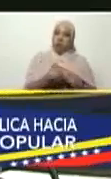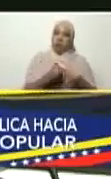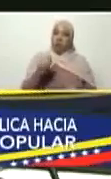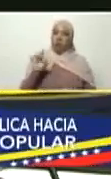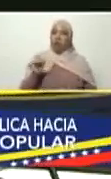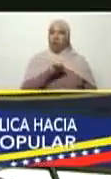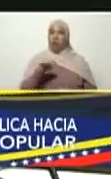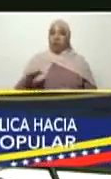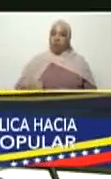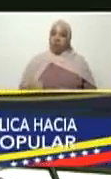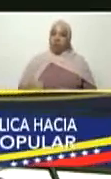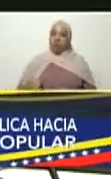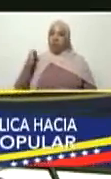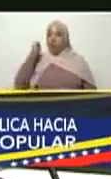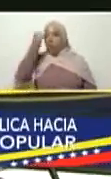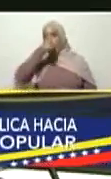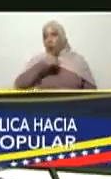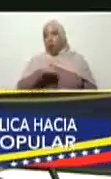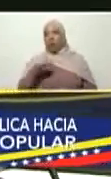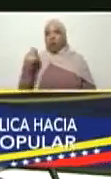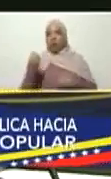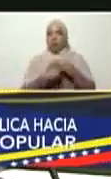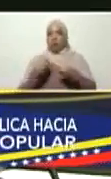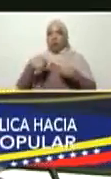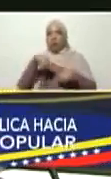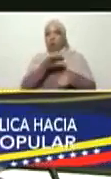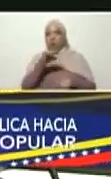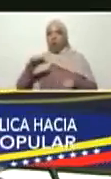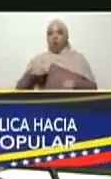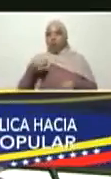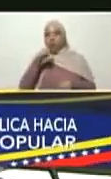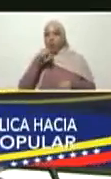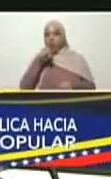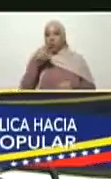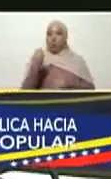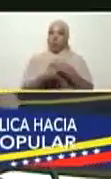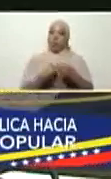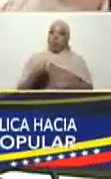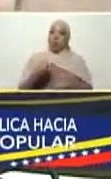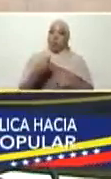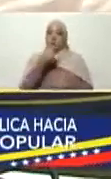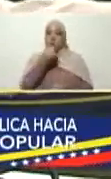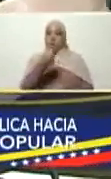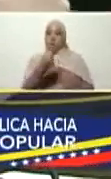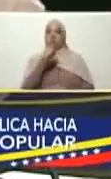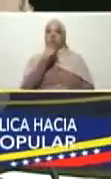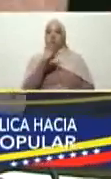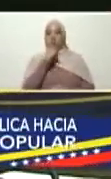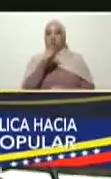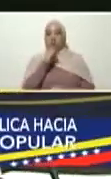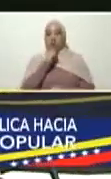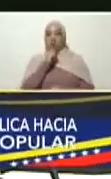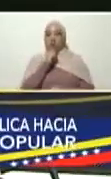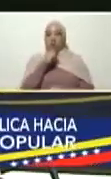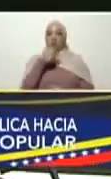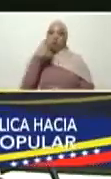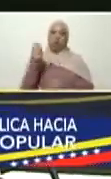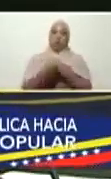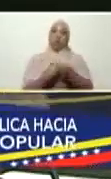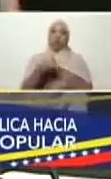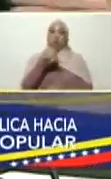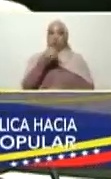privados sí aguantan la pela de que se les pague más tarde, pueden hacer las cosas fiados. Qué difícil es darle un financiamiento a estos compañeros, a